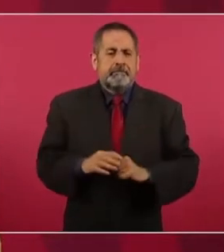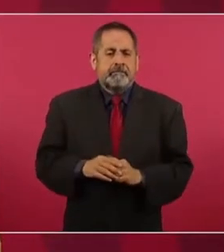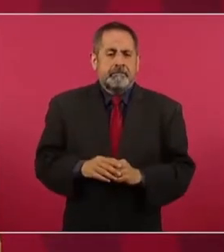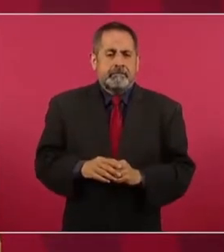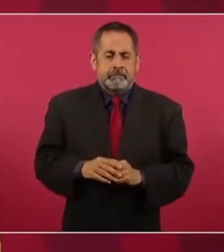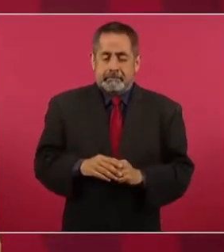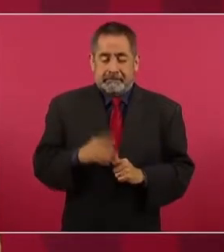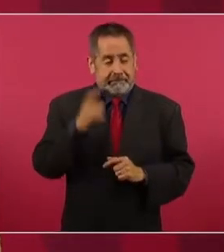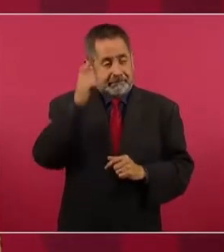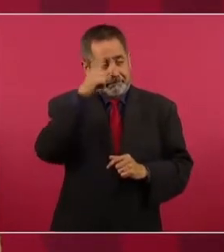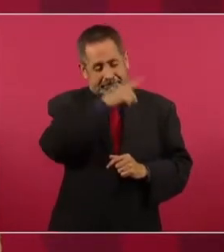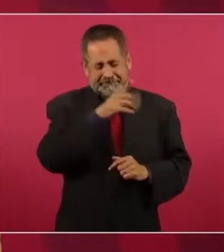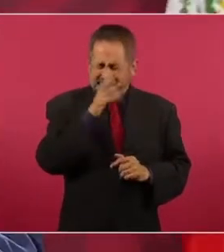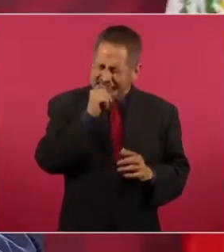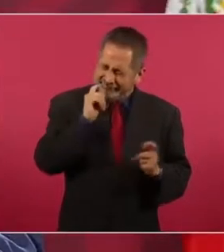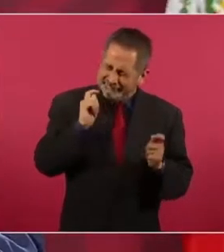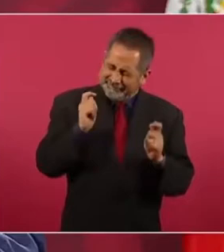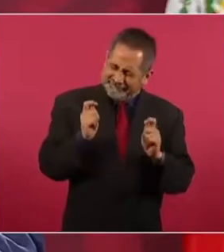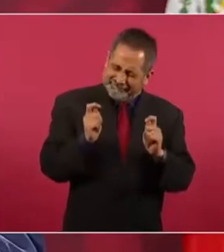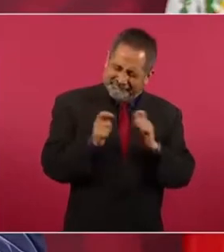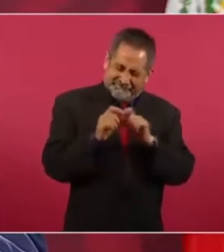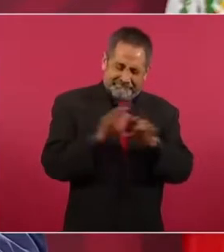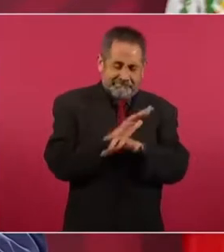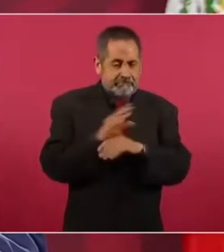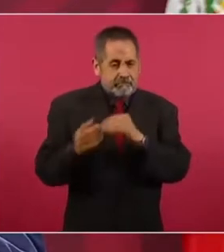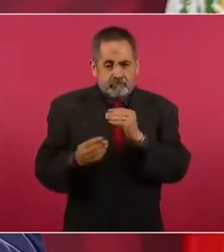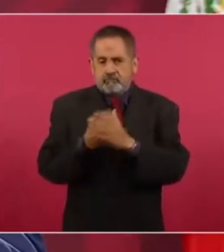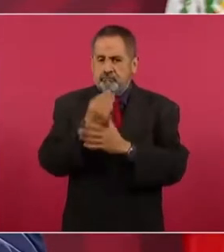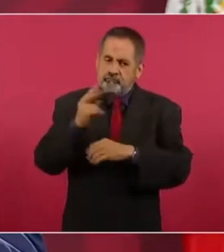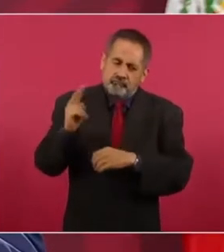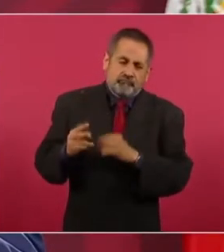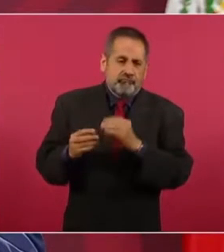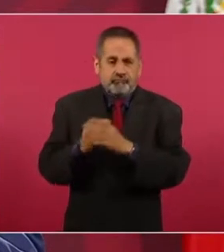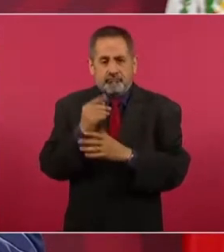que les cuesta mucho aceptar de que es una nueva realidad,